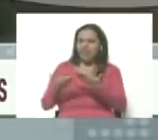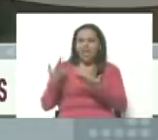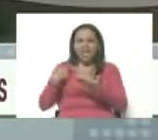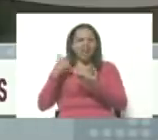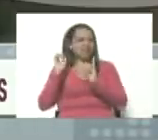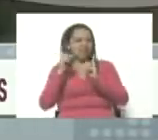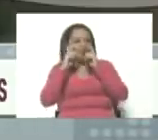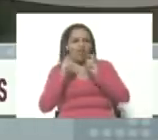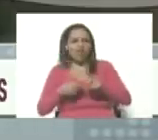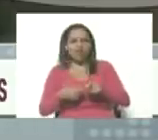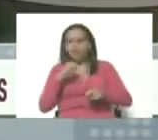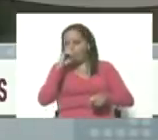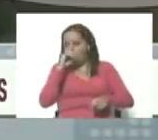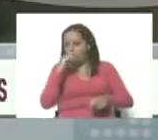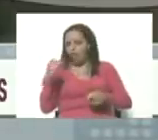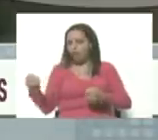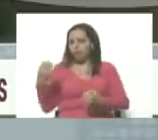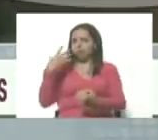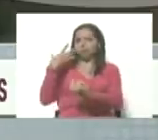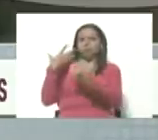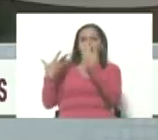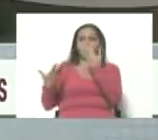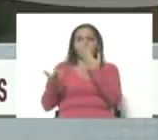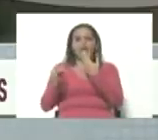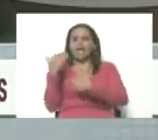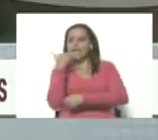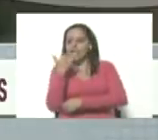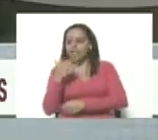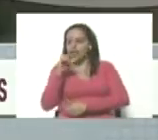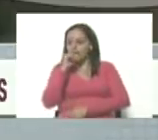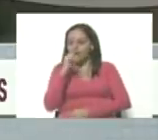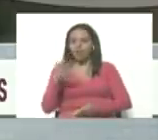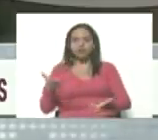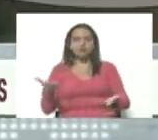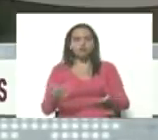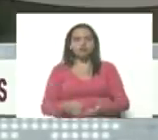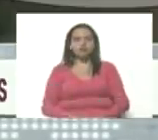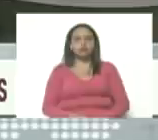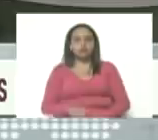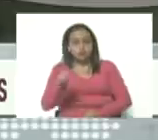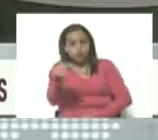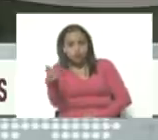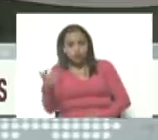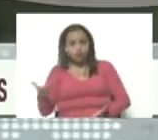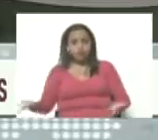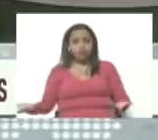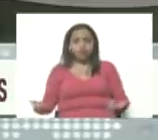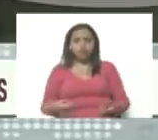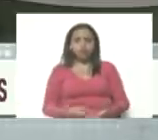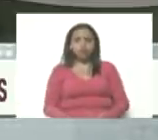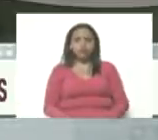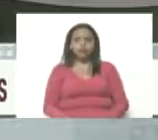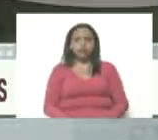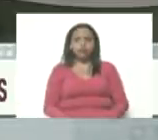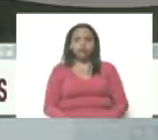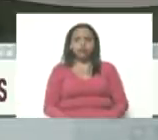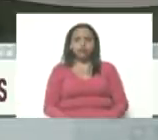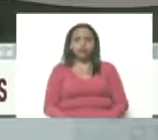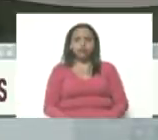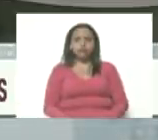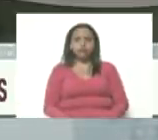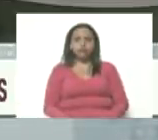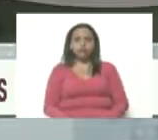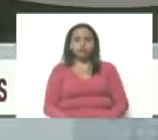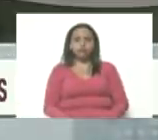todos. Y empieza uno a reírse y a toser. ¿O no? A Escalona.